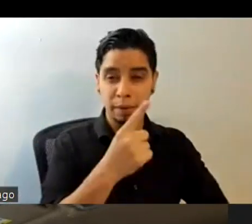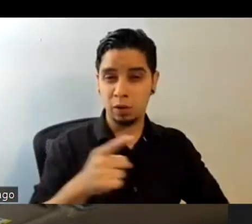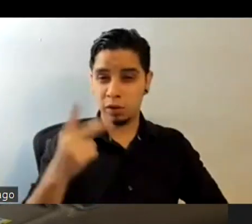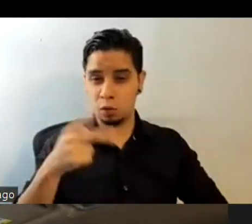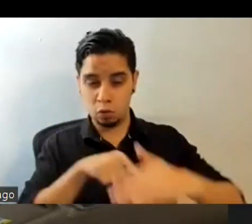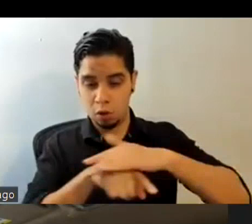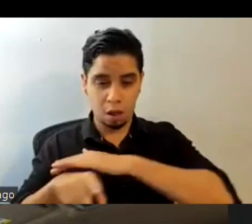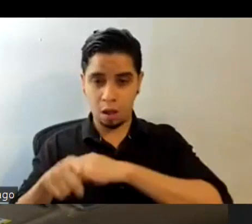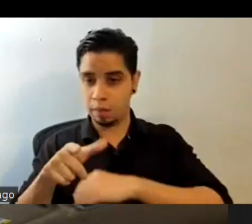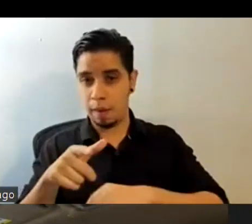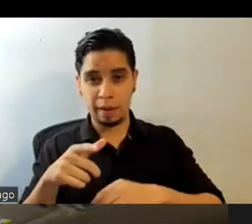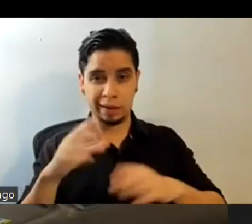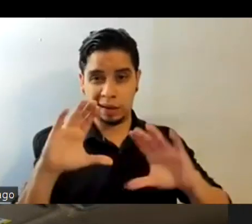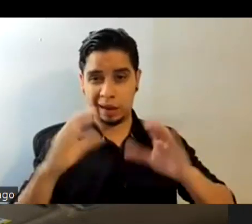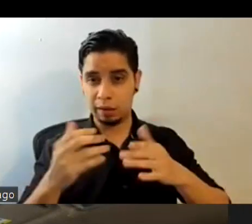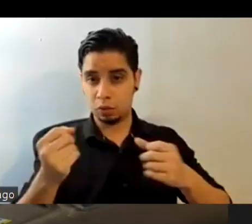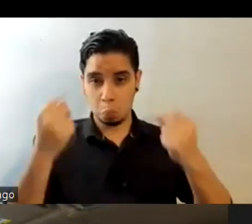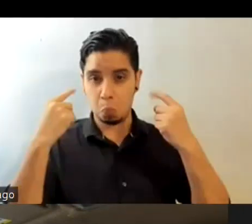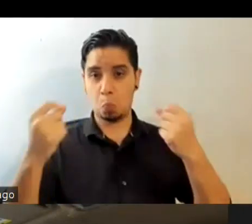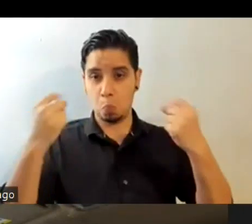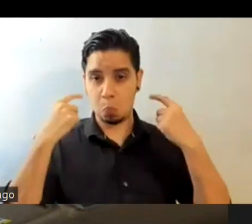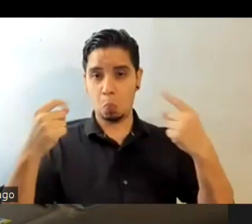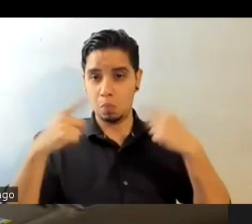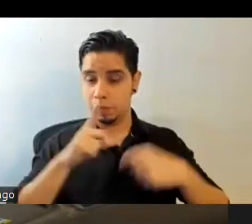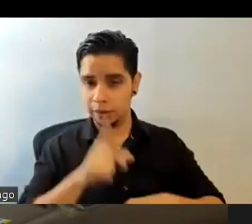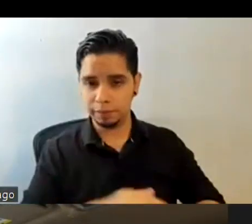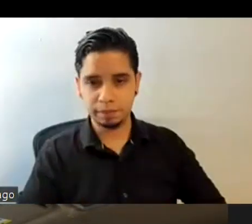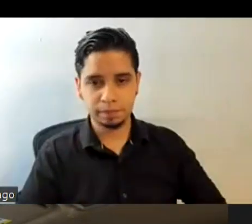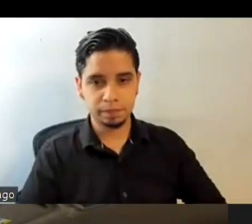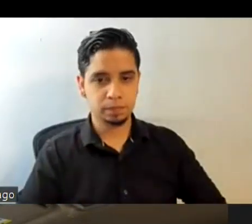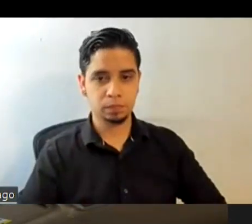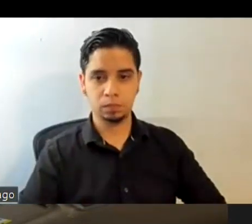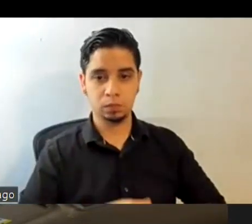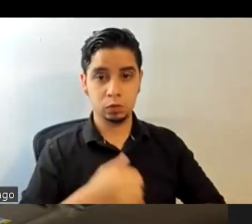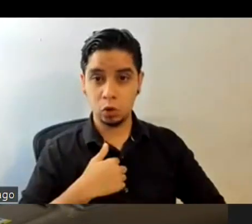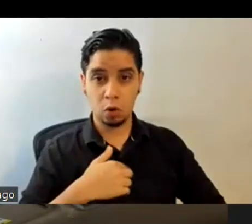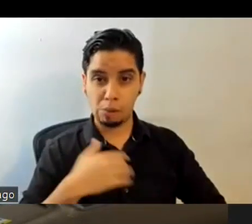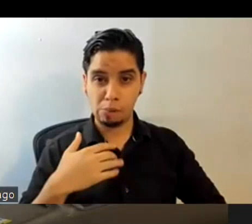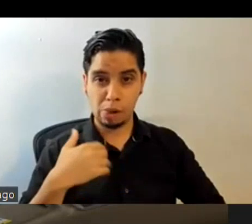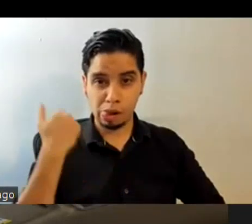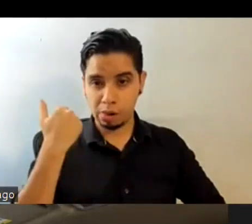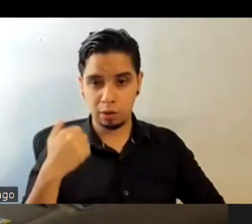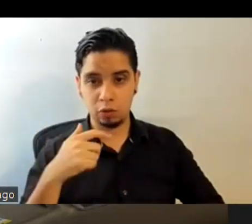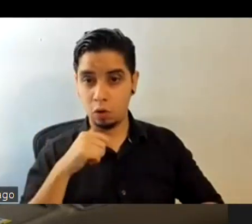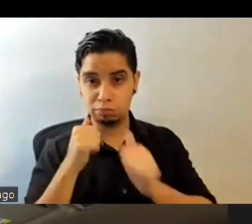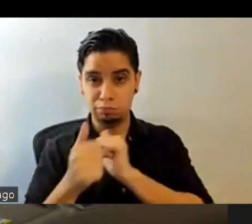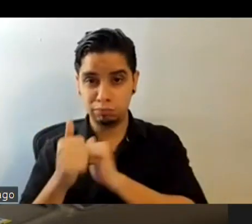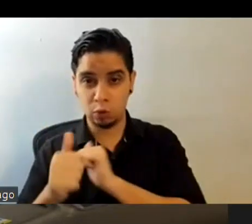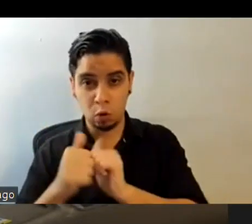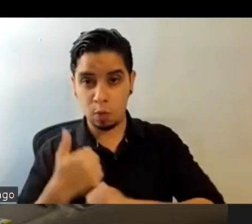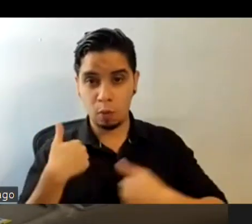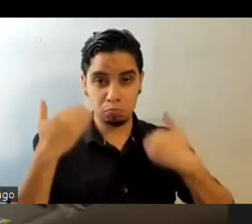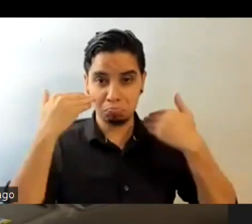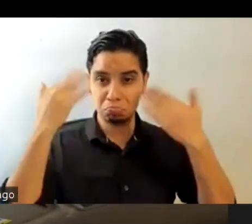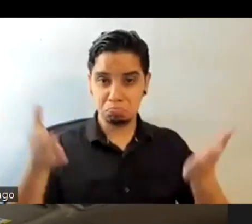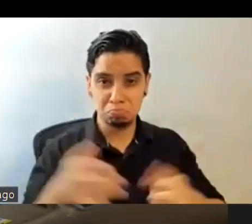con bola con las materias en general. No, a nivel estaba, como dicen por ahí, colgado. Yo pasaba no sé cómo. Wow,